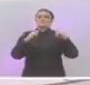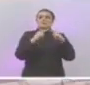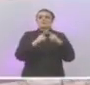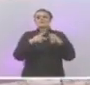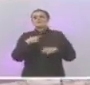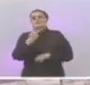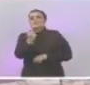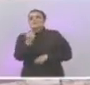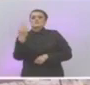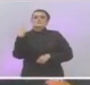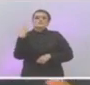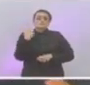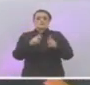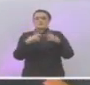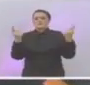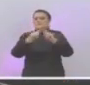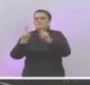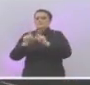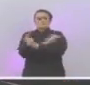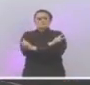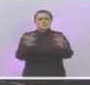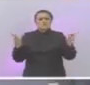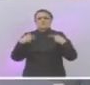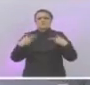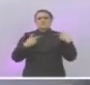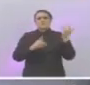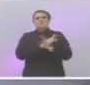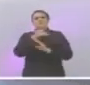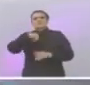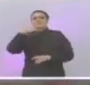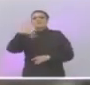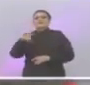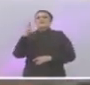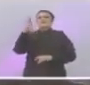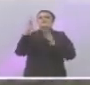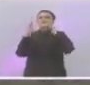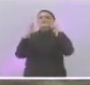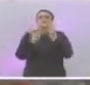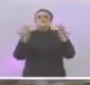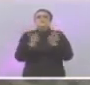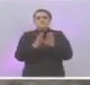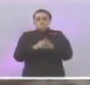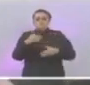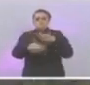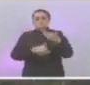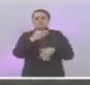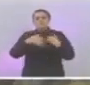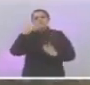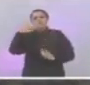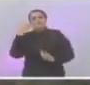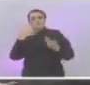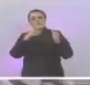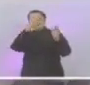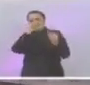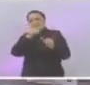medios de comunicación y a la sociedad en general, por su altura de miras para transitar en la concordia y el